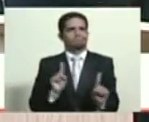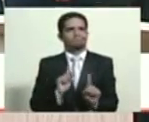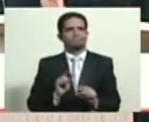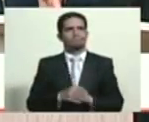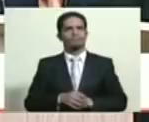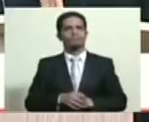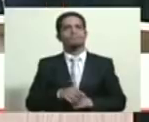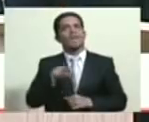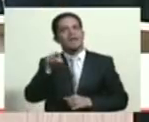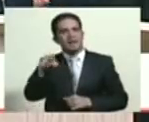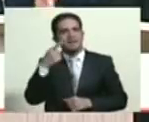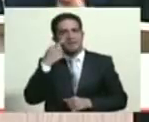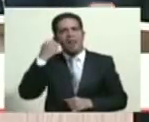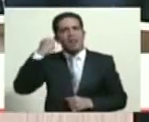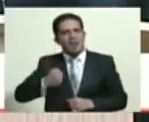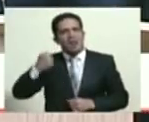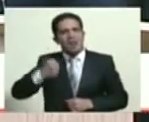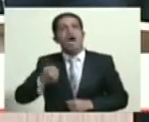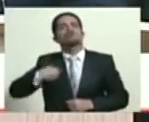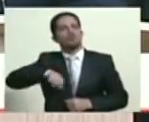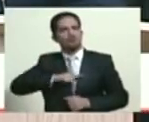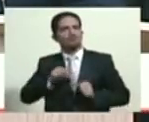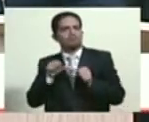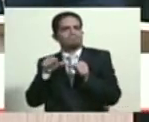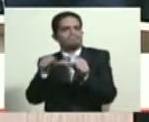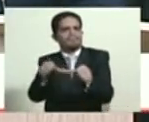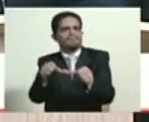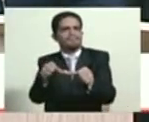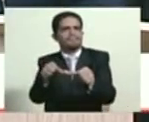En esa terquedad vamos a persistir.